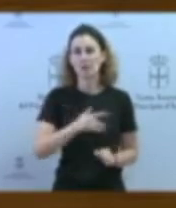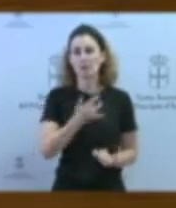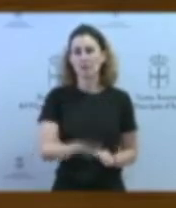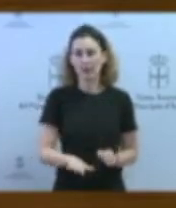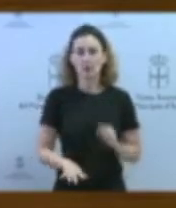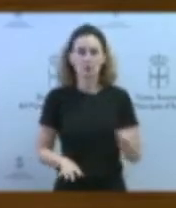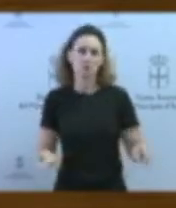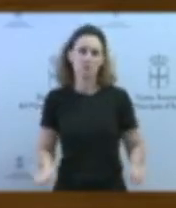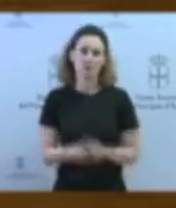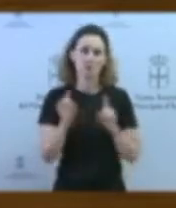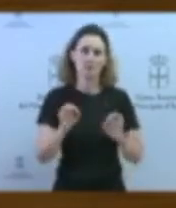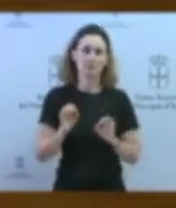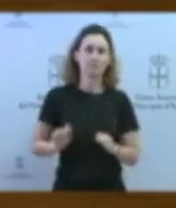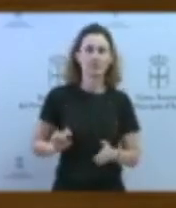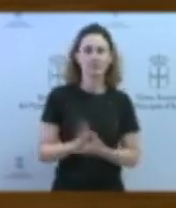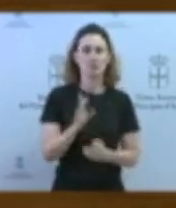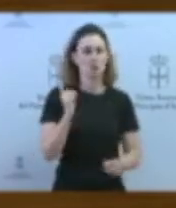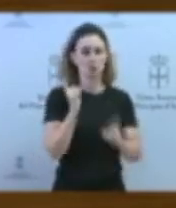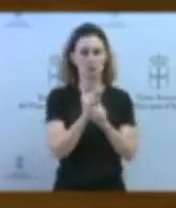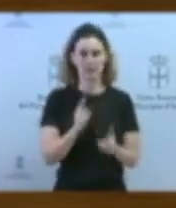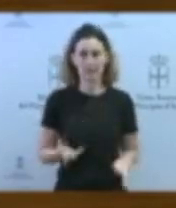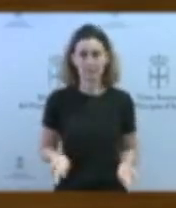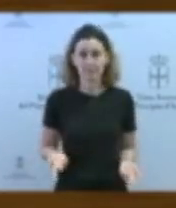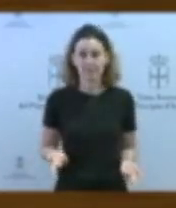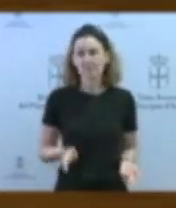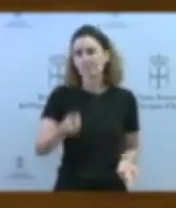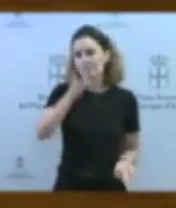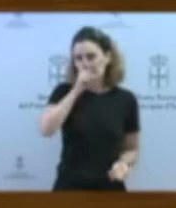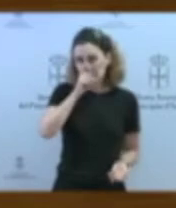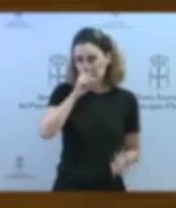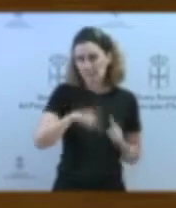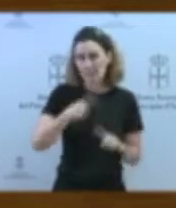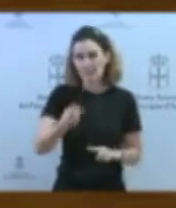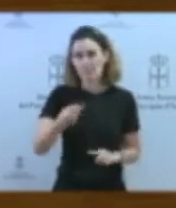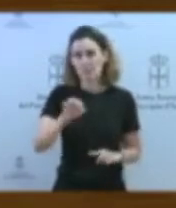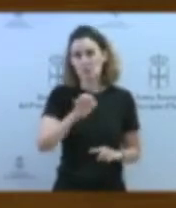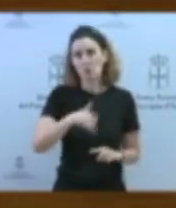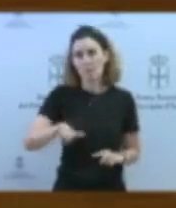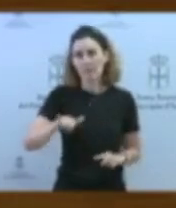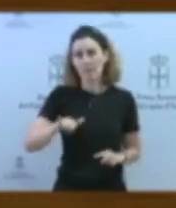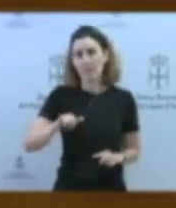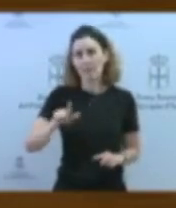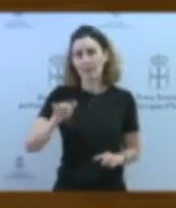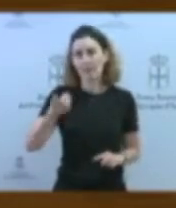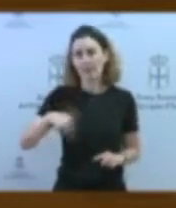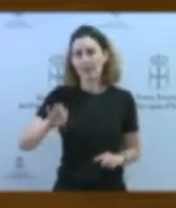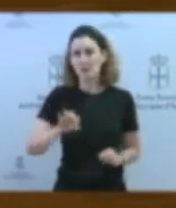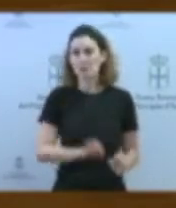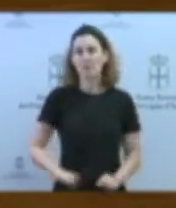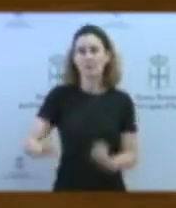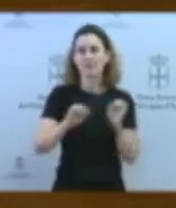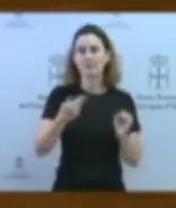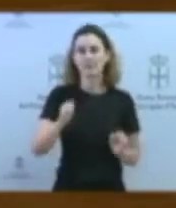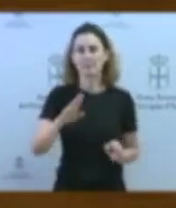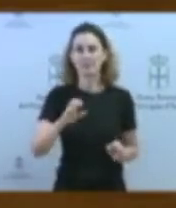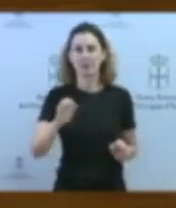indulto. Hay que recordar que después Gómez de Liaño fue el abogado defensor de Bárcenas, no se nos vaya a olvidar. El que fue presidente